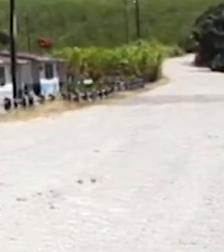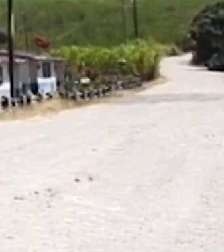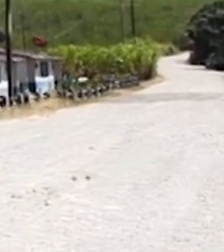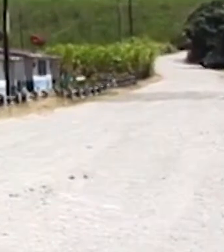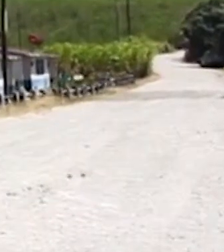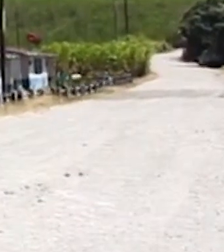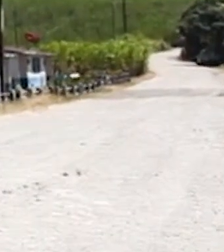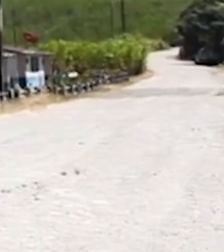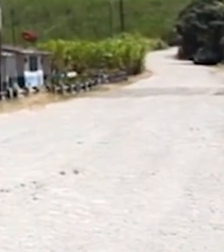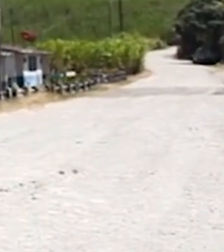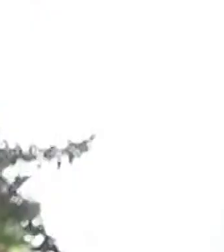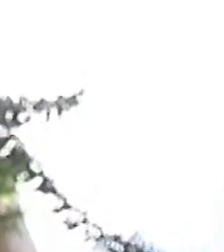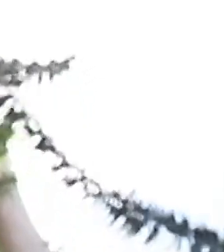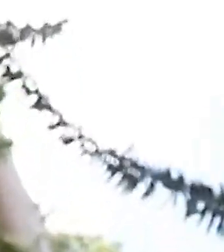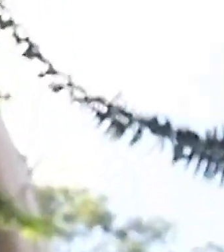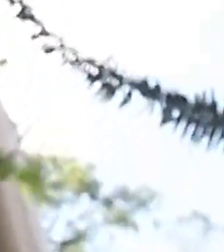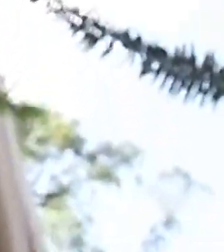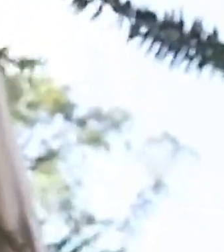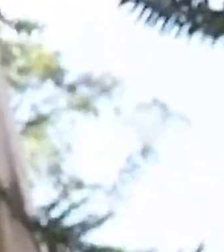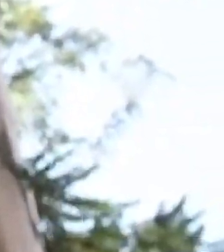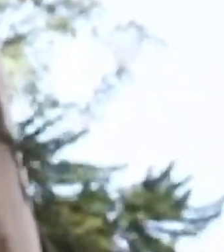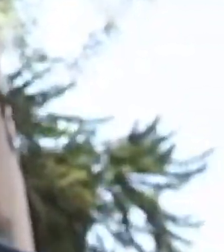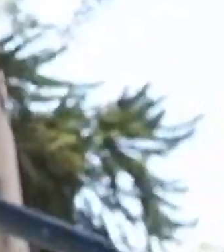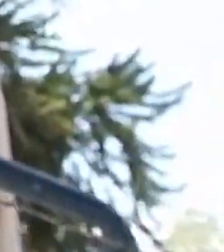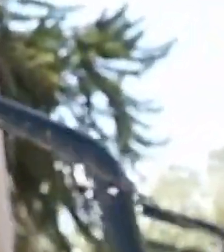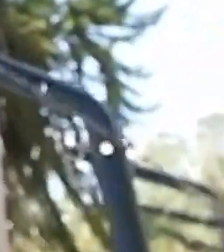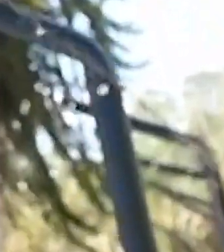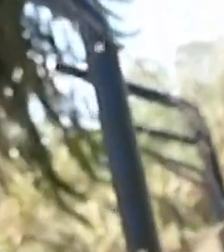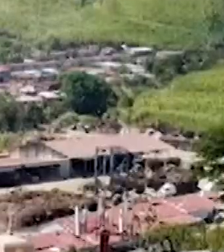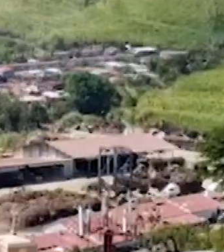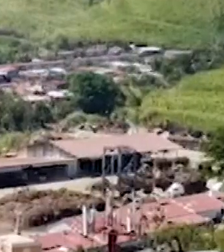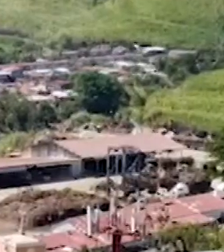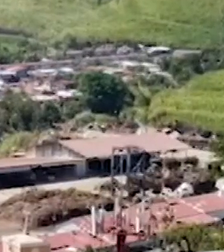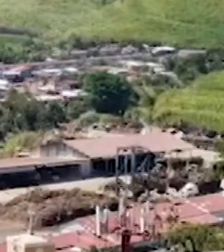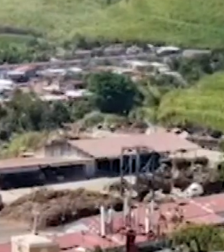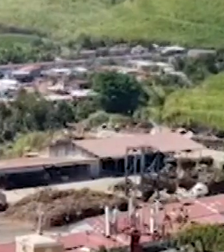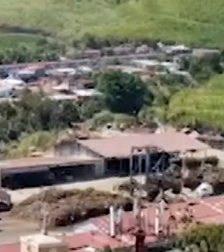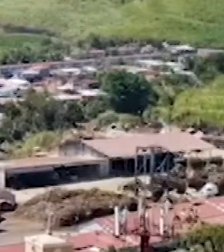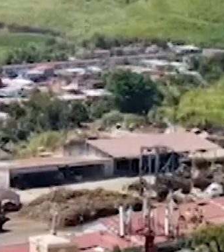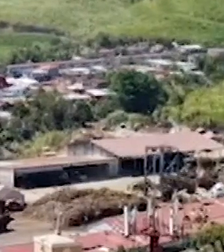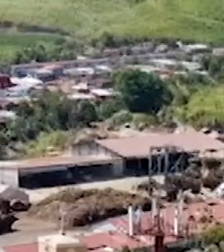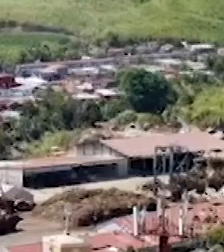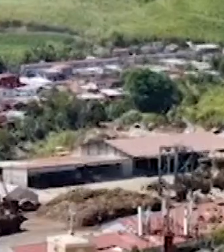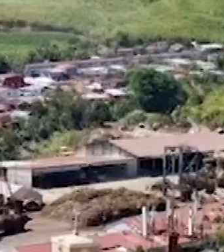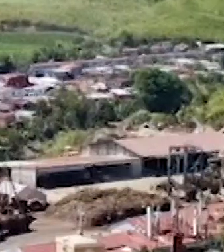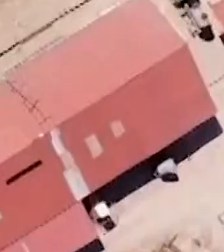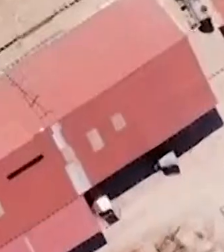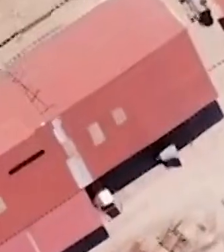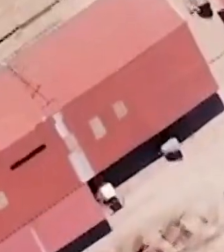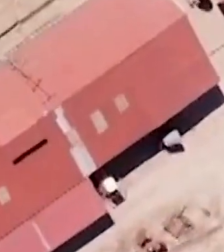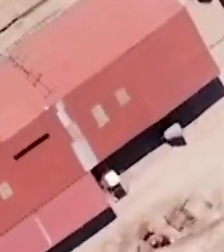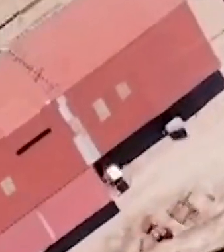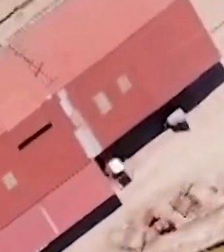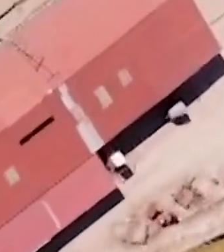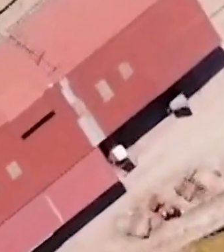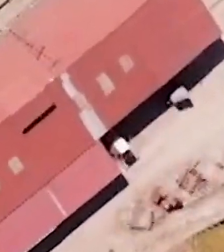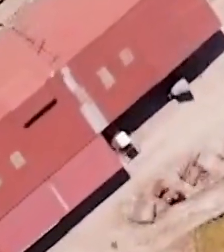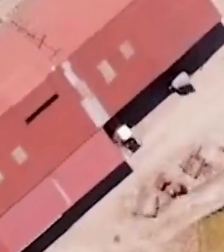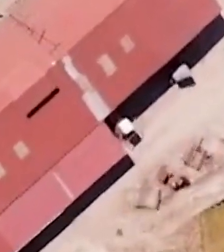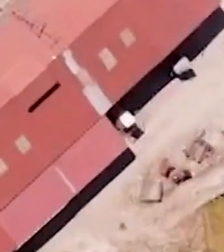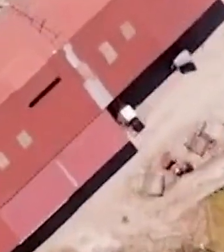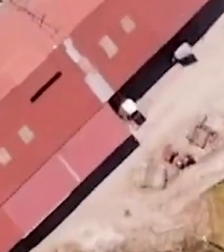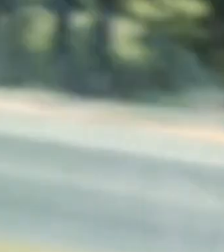trabajadores. Hablar de que en Costa Rica había libertad, pero ya cuando era dentro de su finca, donde se va